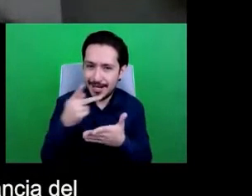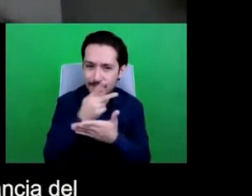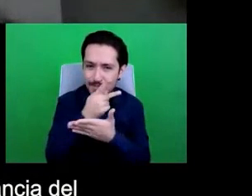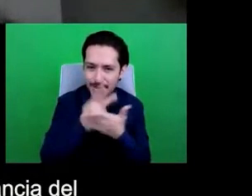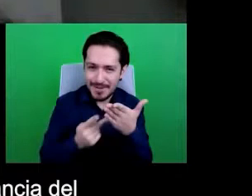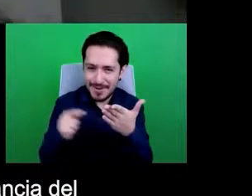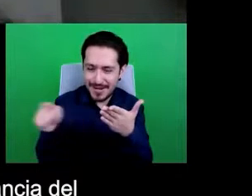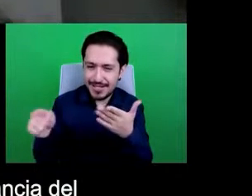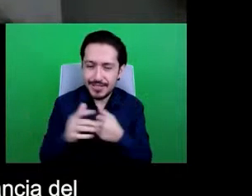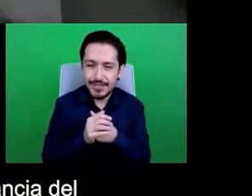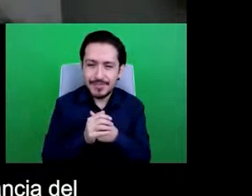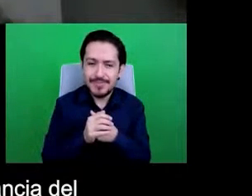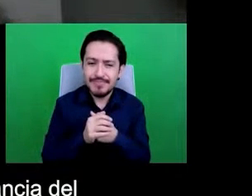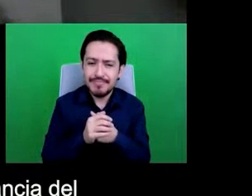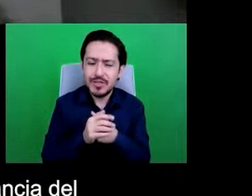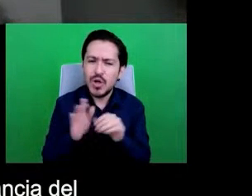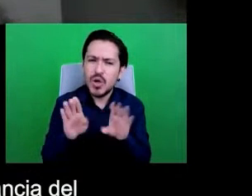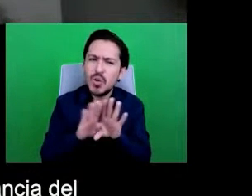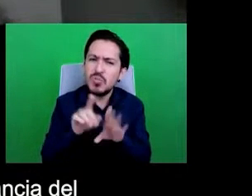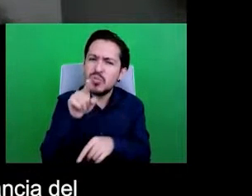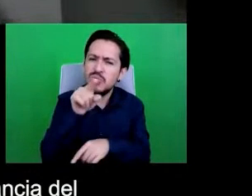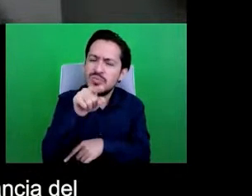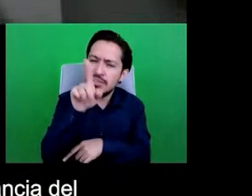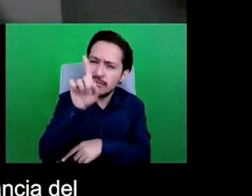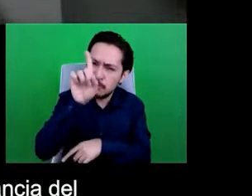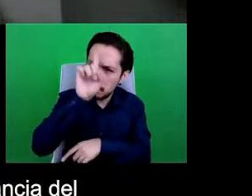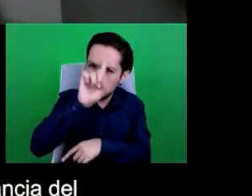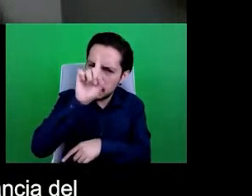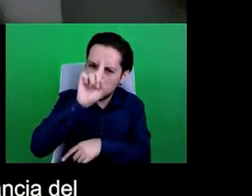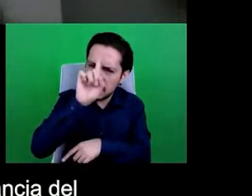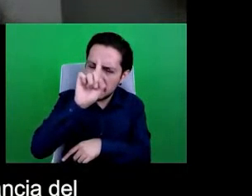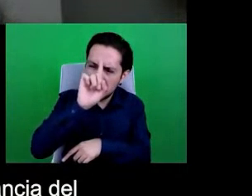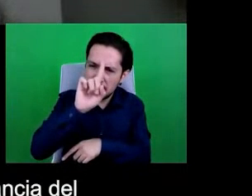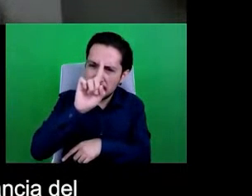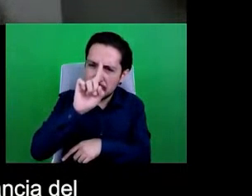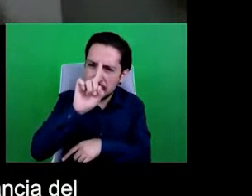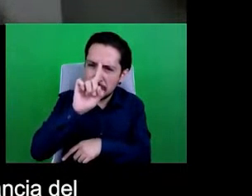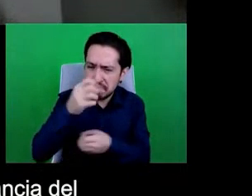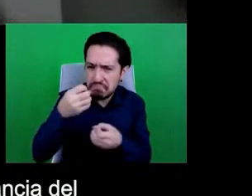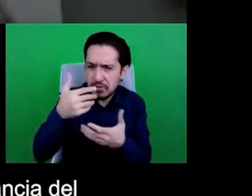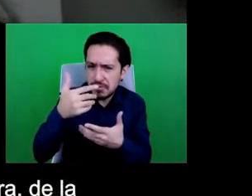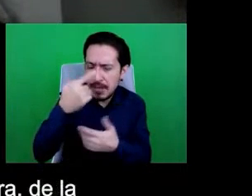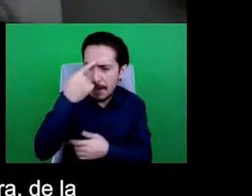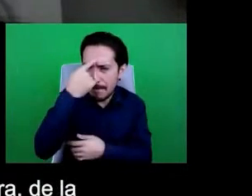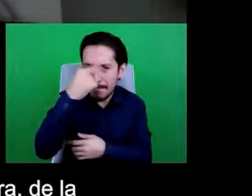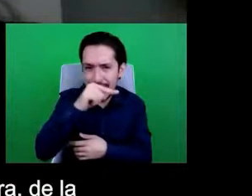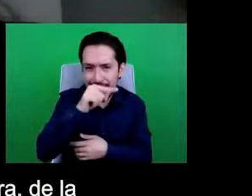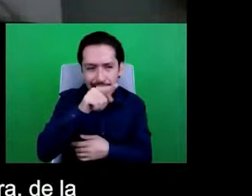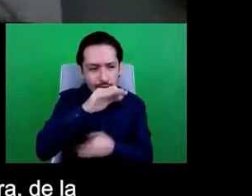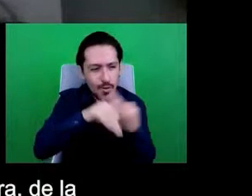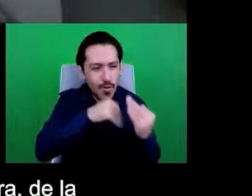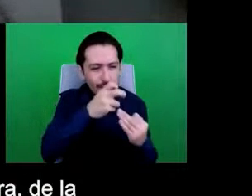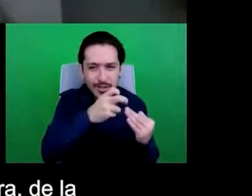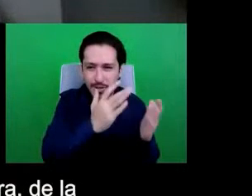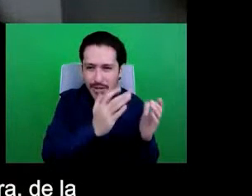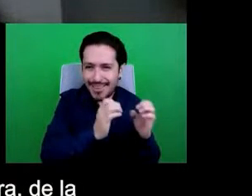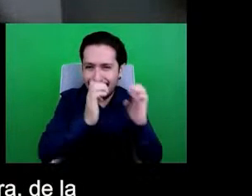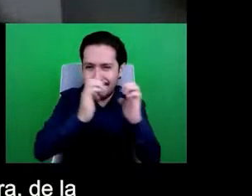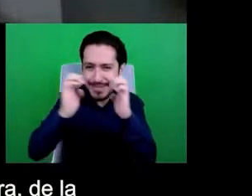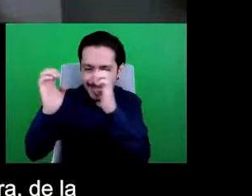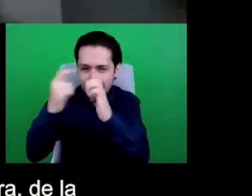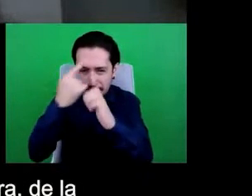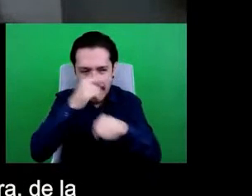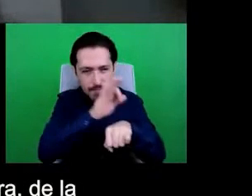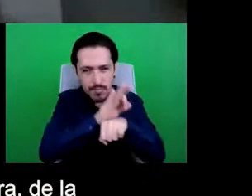recomienda hacer que se valore la importancia del mantenimiento de los edificios patrimoniales, pensando en todo esto de la economía